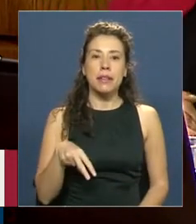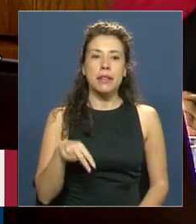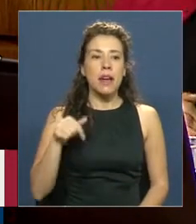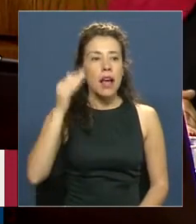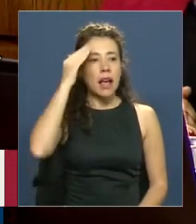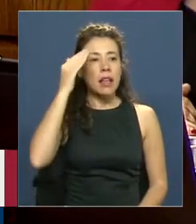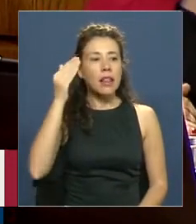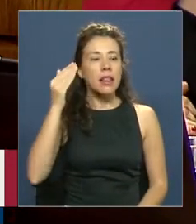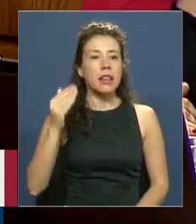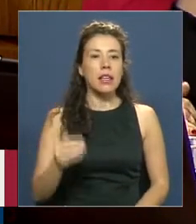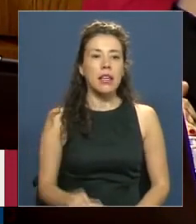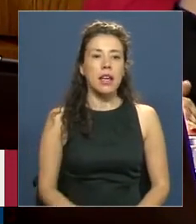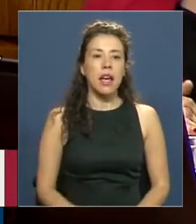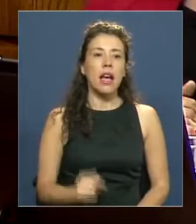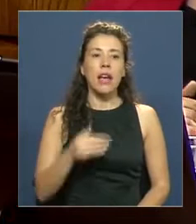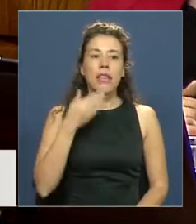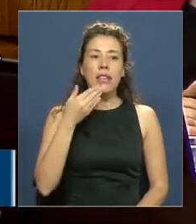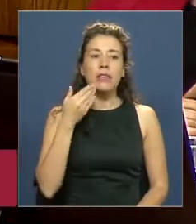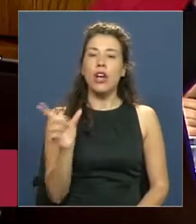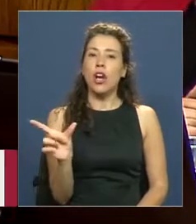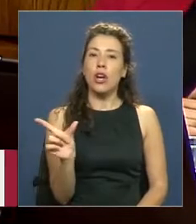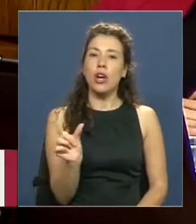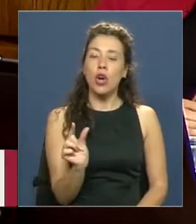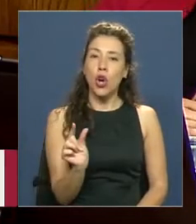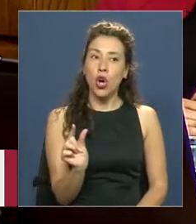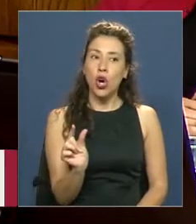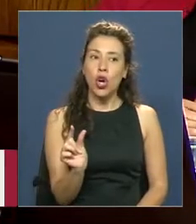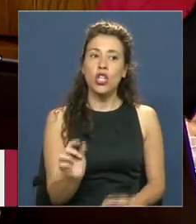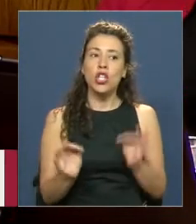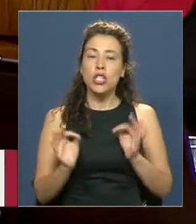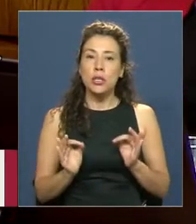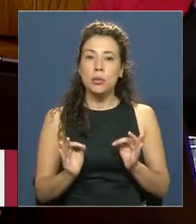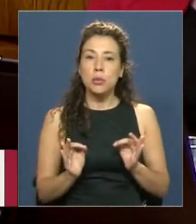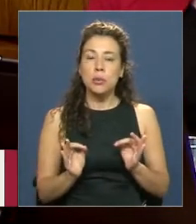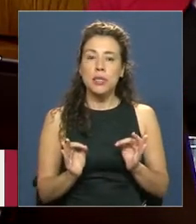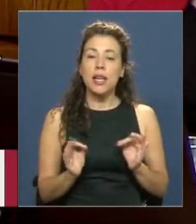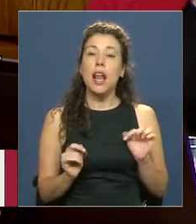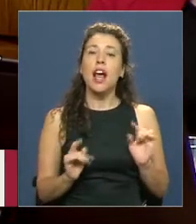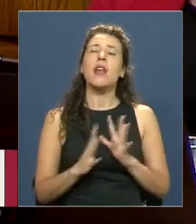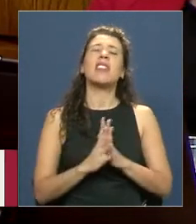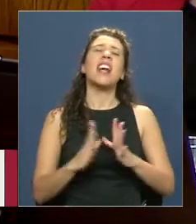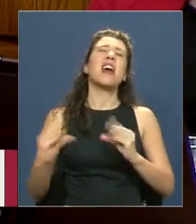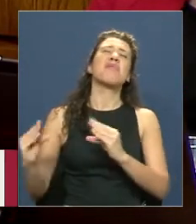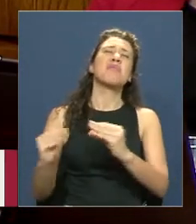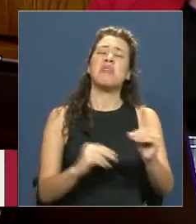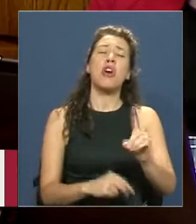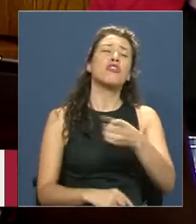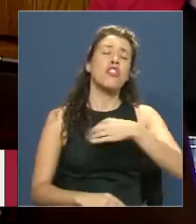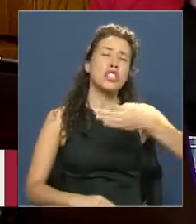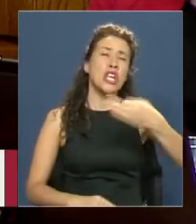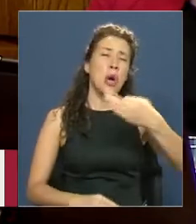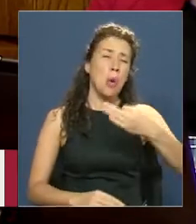que, y es un discurso corto y es preciso, y creo que acá no va a haber mayor discusión, vamos a estar todos a favor